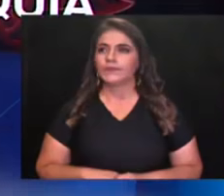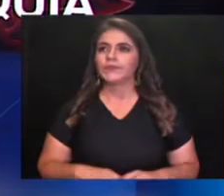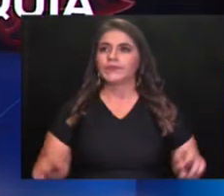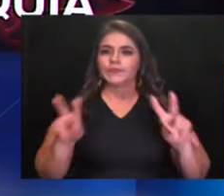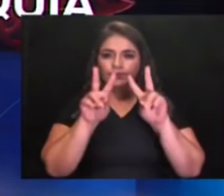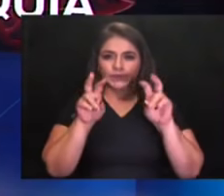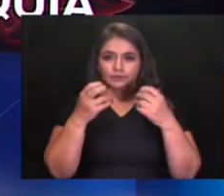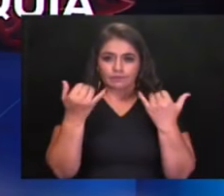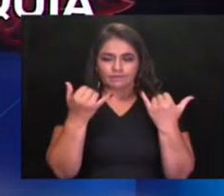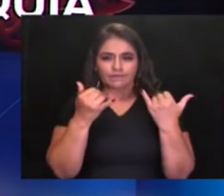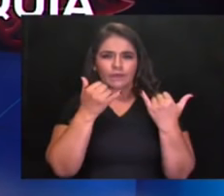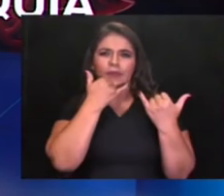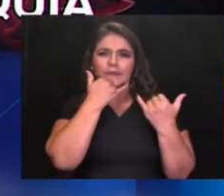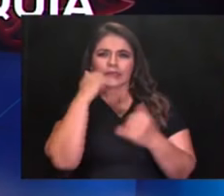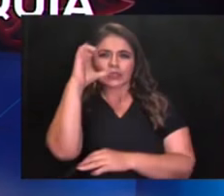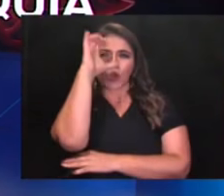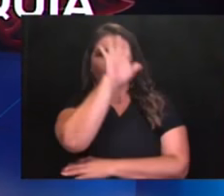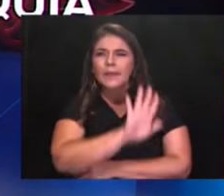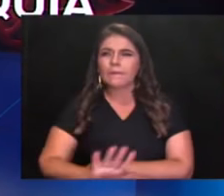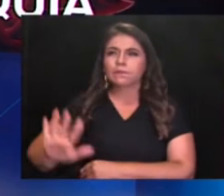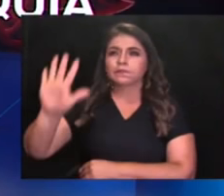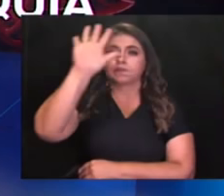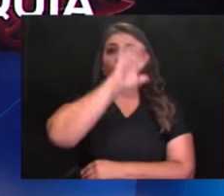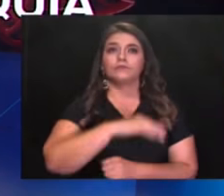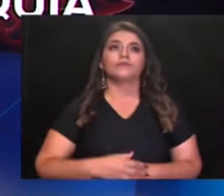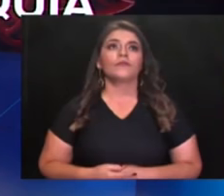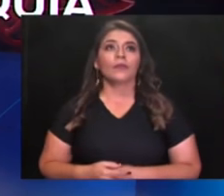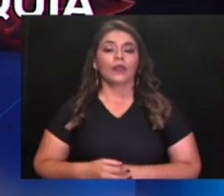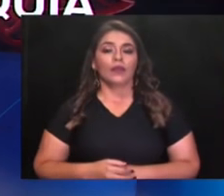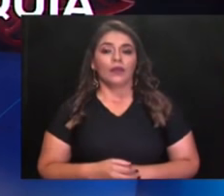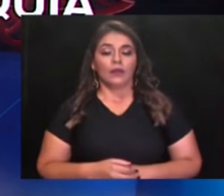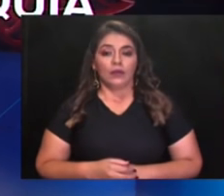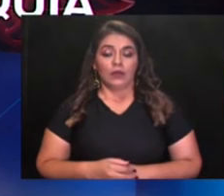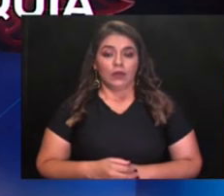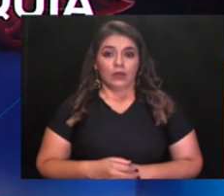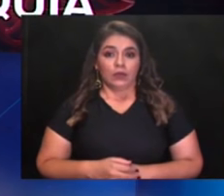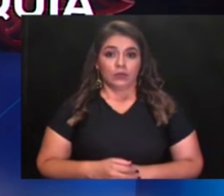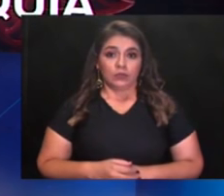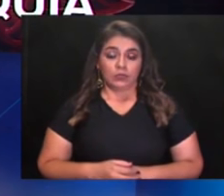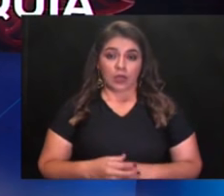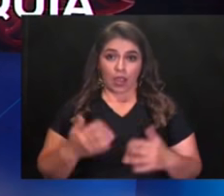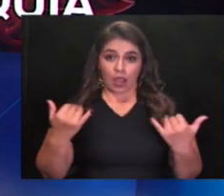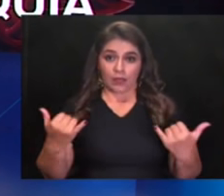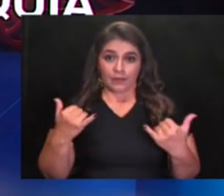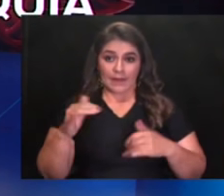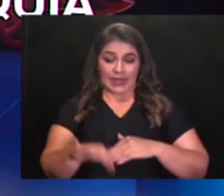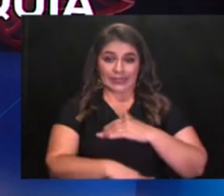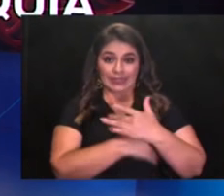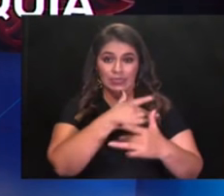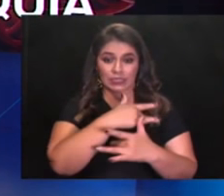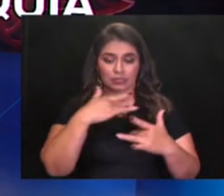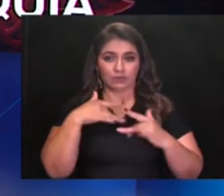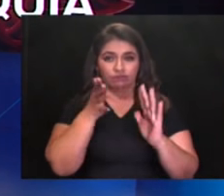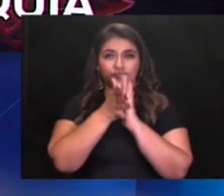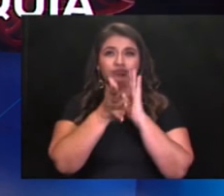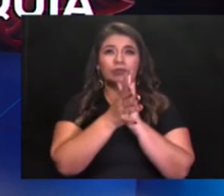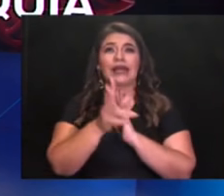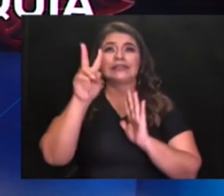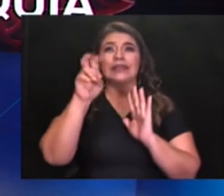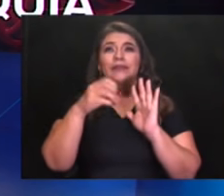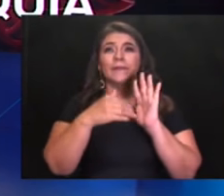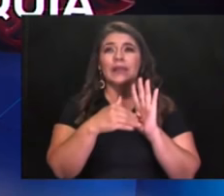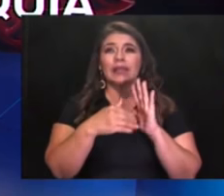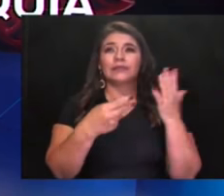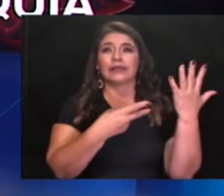Revisemos ahora cómo está el panorama en el país. El último reporte entregado por el Gobierno Nacional es de 7,668 casos. Este domingo